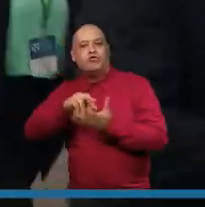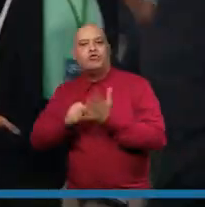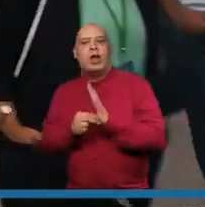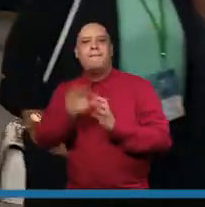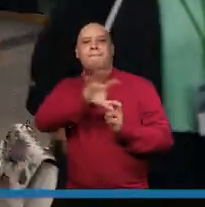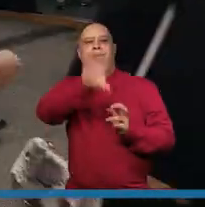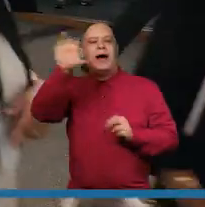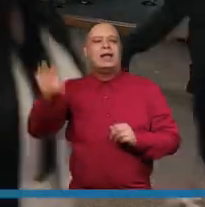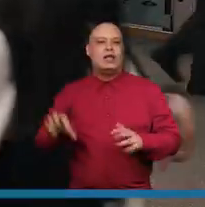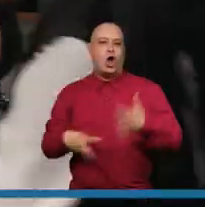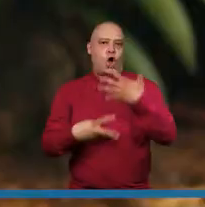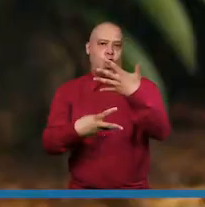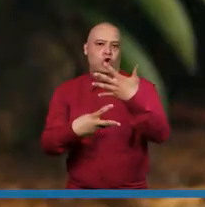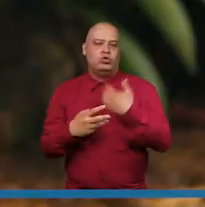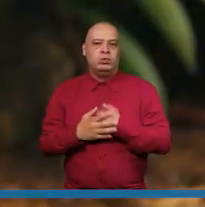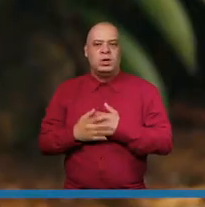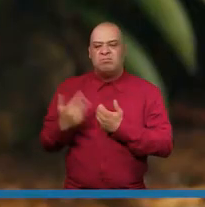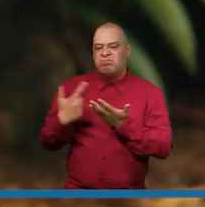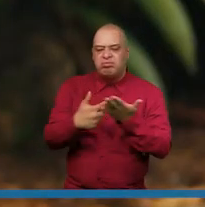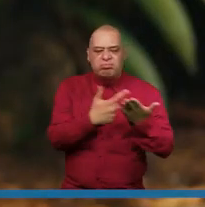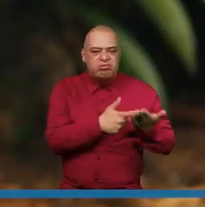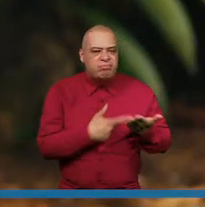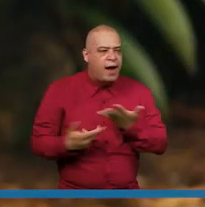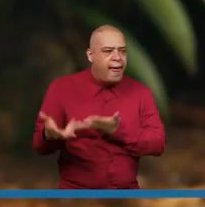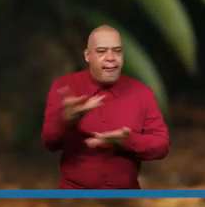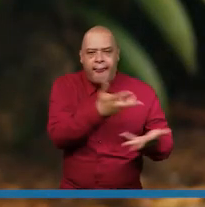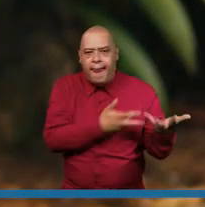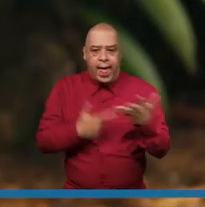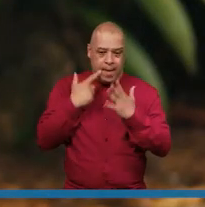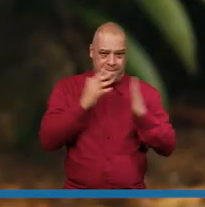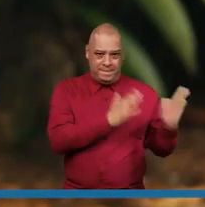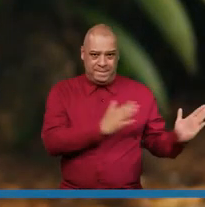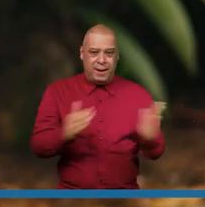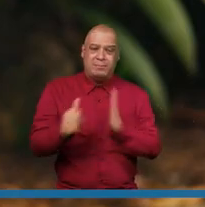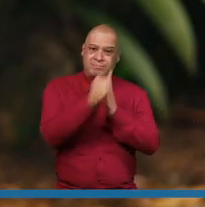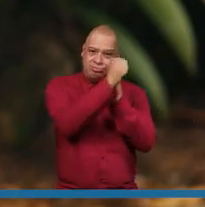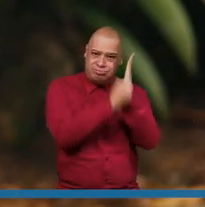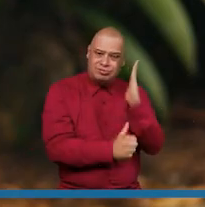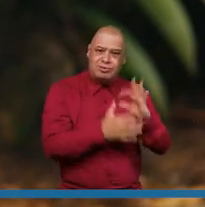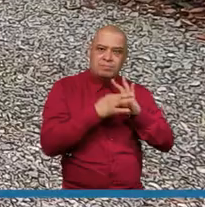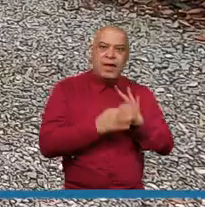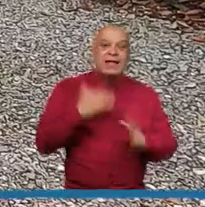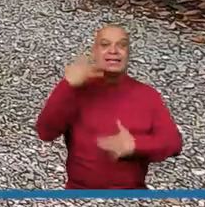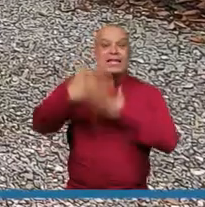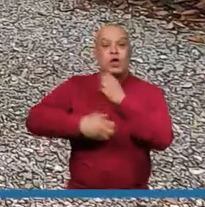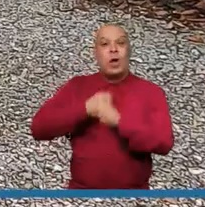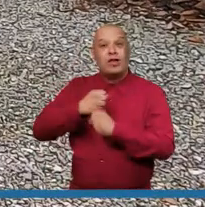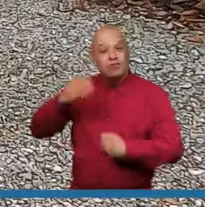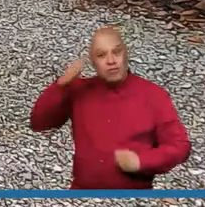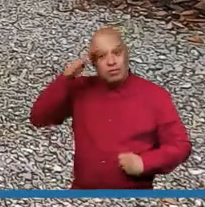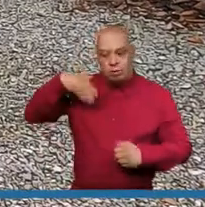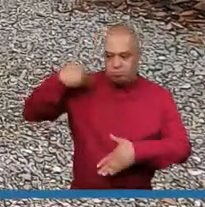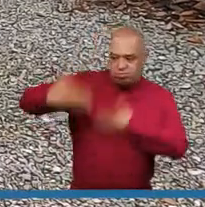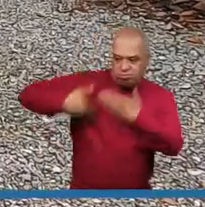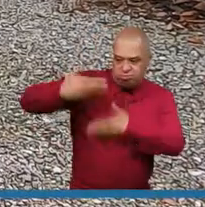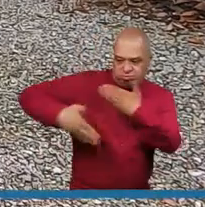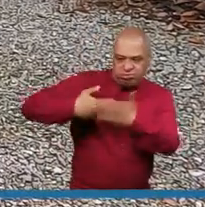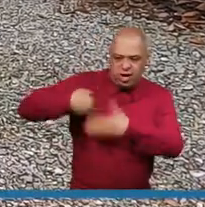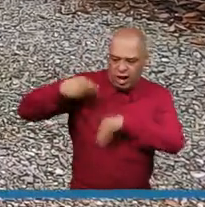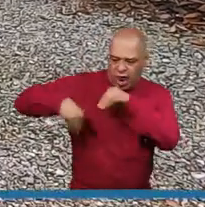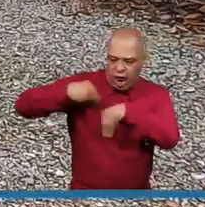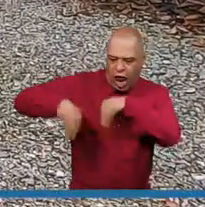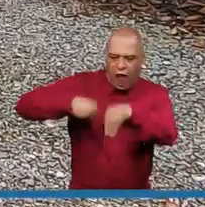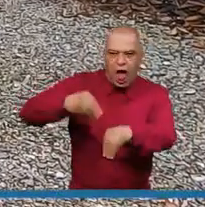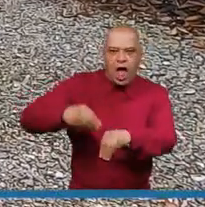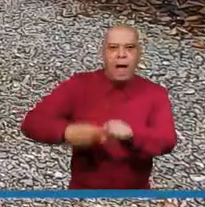países, donde se va a empezar a evaluar esa agenda urbana, evaluar los 5 años que ya se han avanzado y